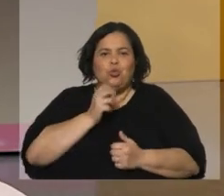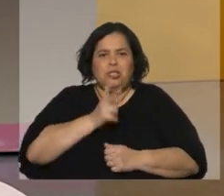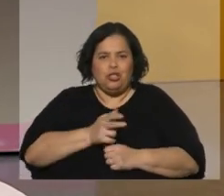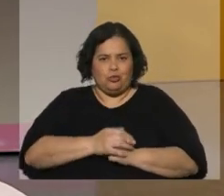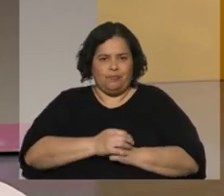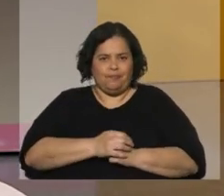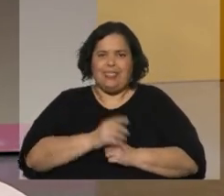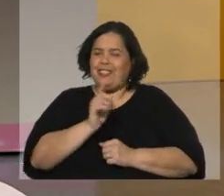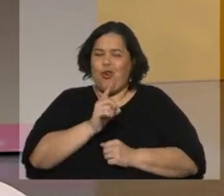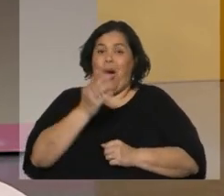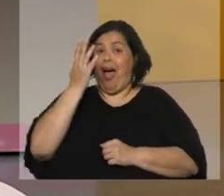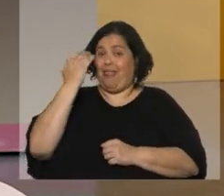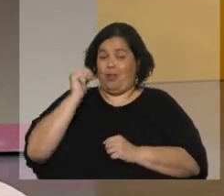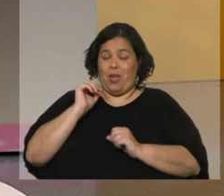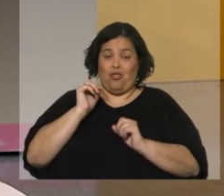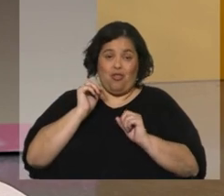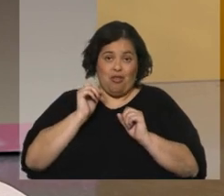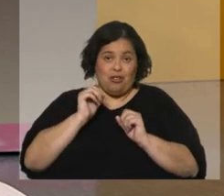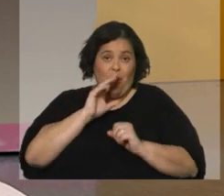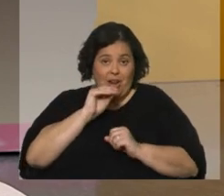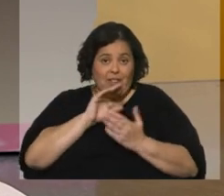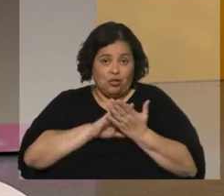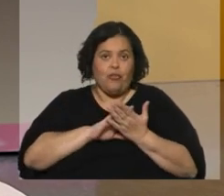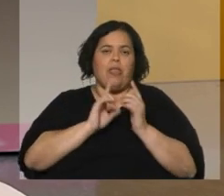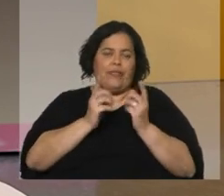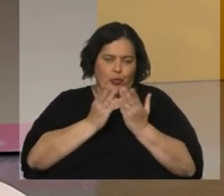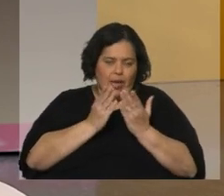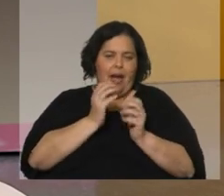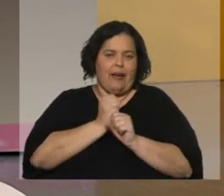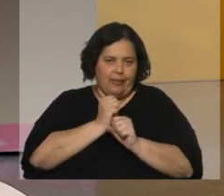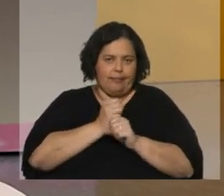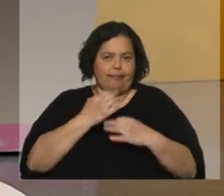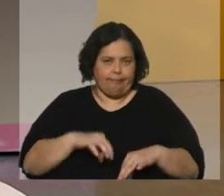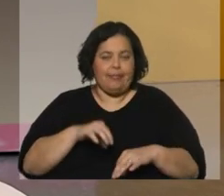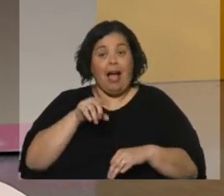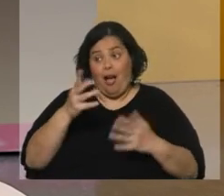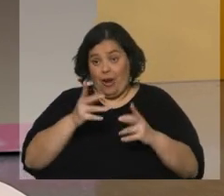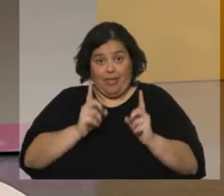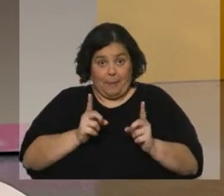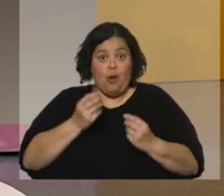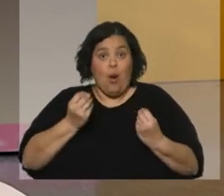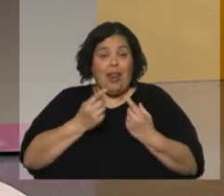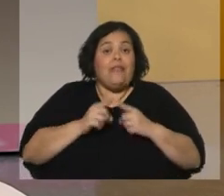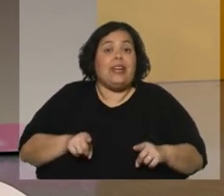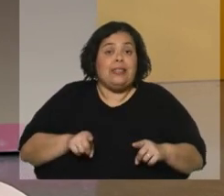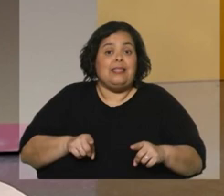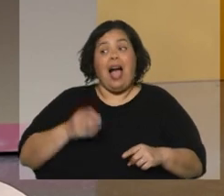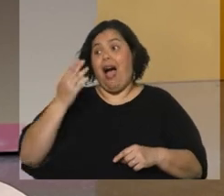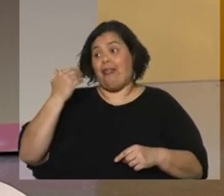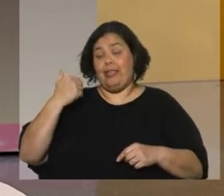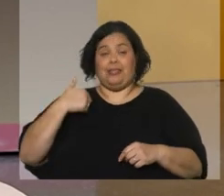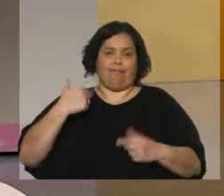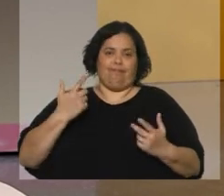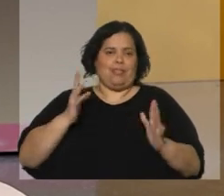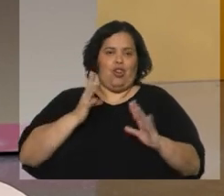eso de que te decía cuando yo me refería a que a que había que estudiar y trabajar y ahora también la diferencia era que bueno empezamos a entender